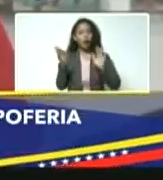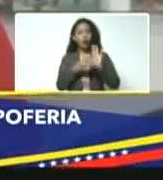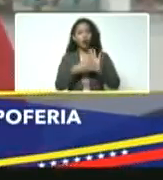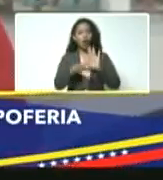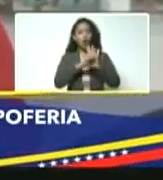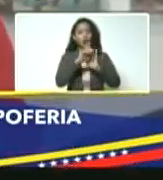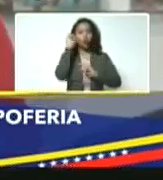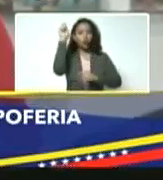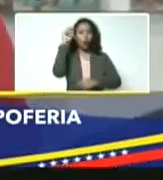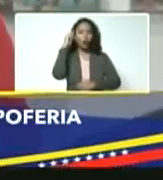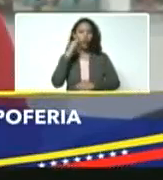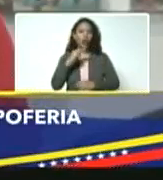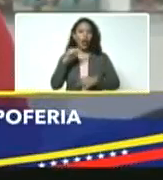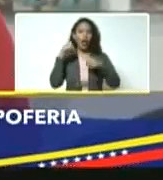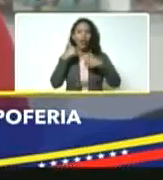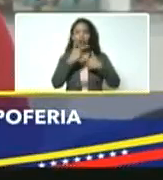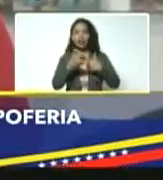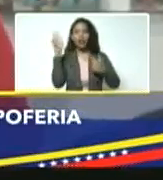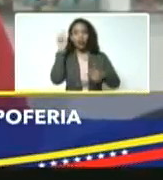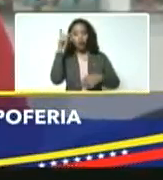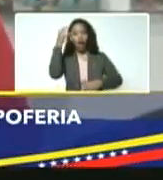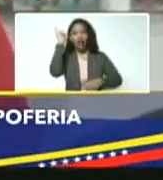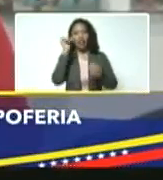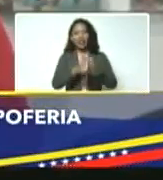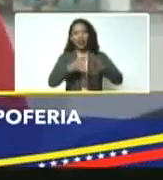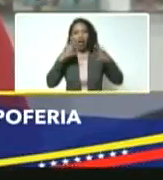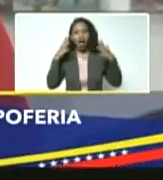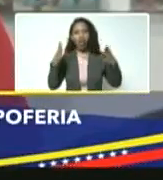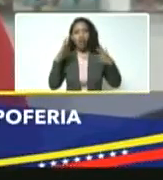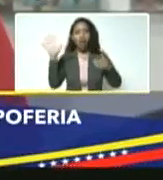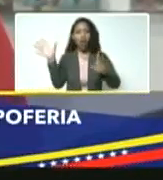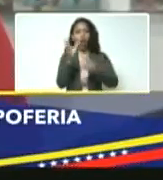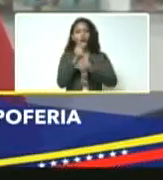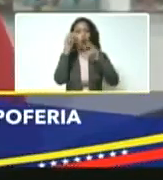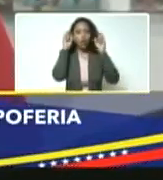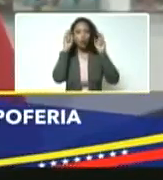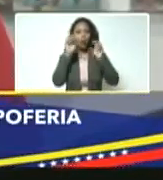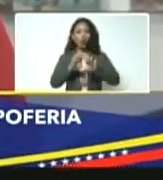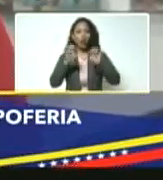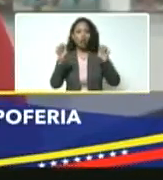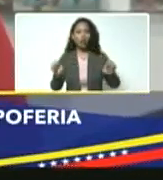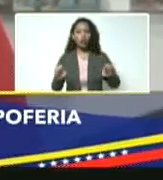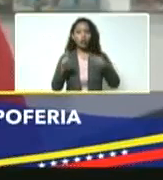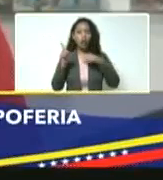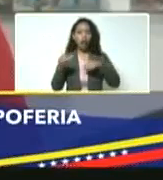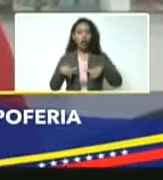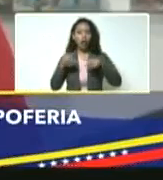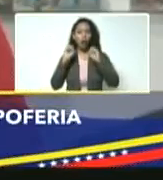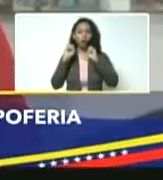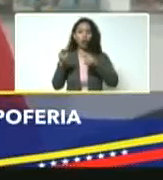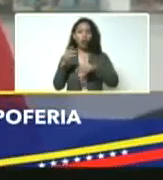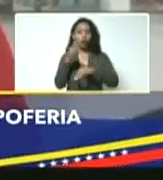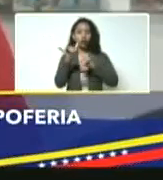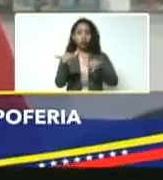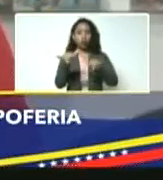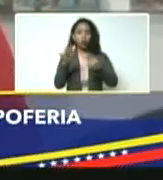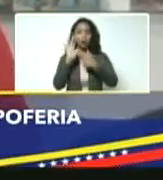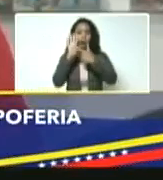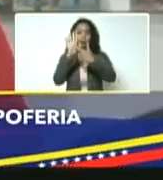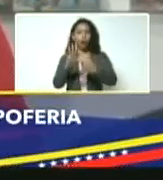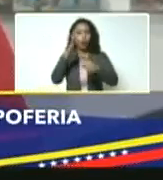Constitución Bolivariana. Es decir, Venezuela tiene grandes logros en materia educativa, y en esta oportunidad, como usted mismo lo ha señalado